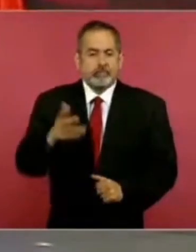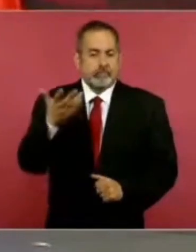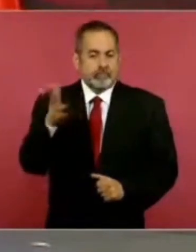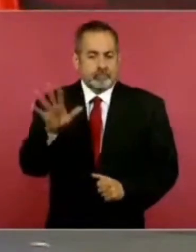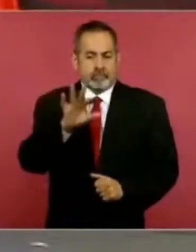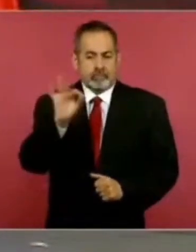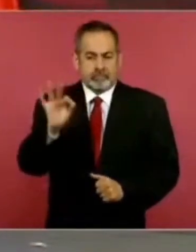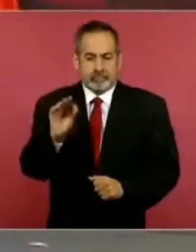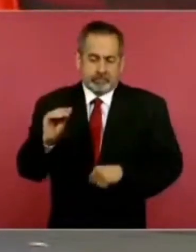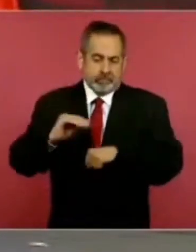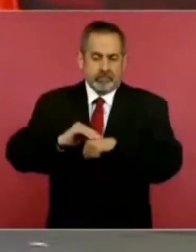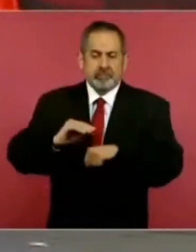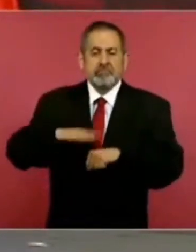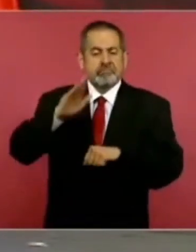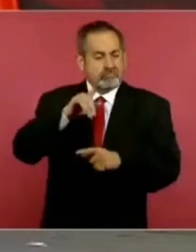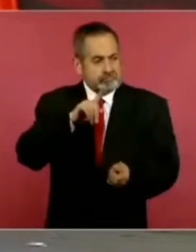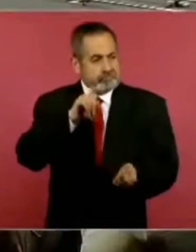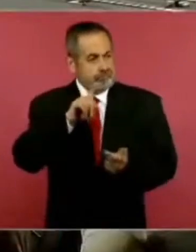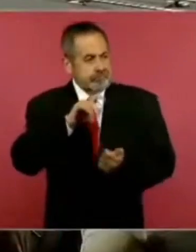10% en términos reales.